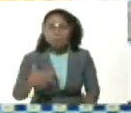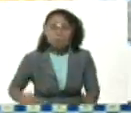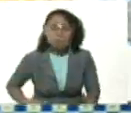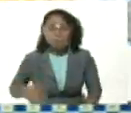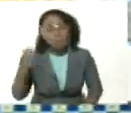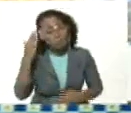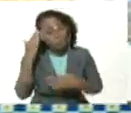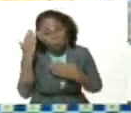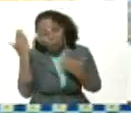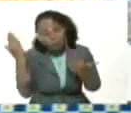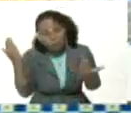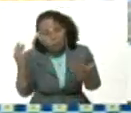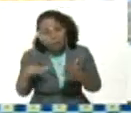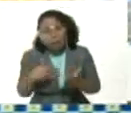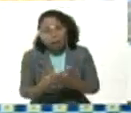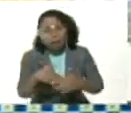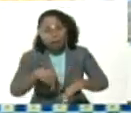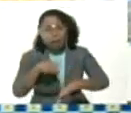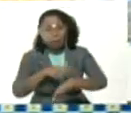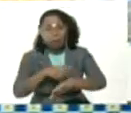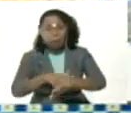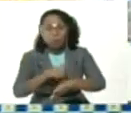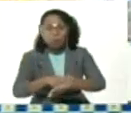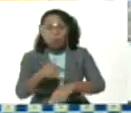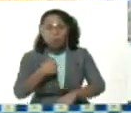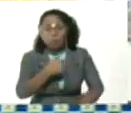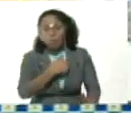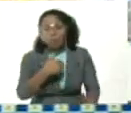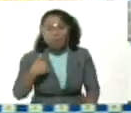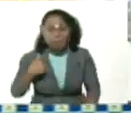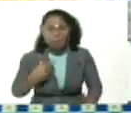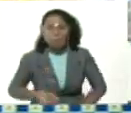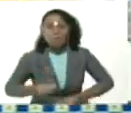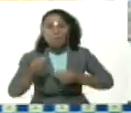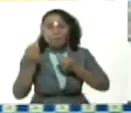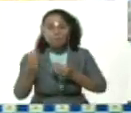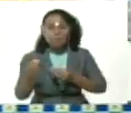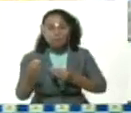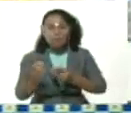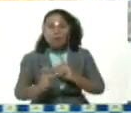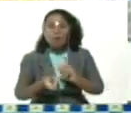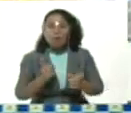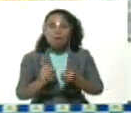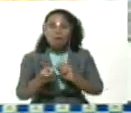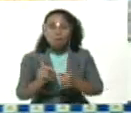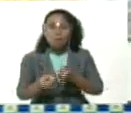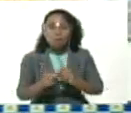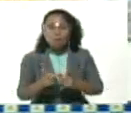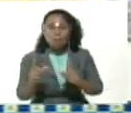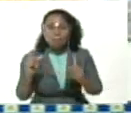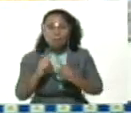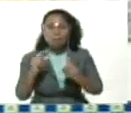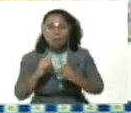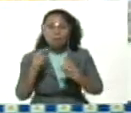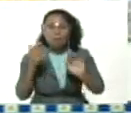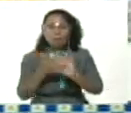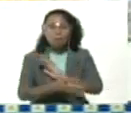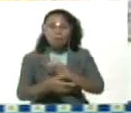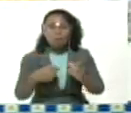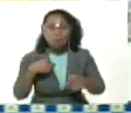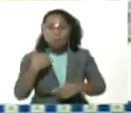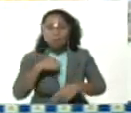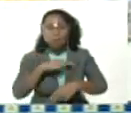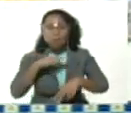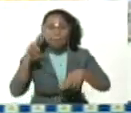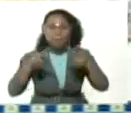si hasta este momento quisiera darnos algunas palabras sobre lo que le hemos expuesto